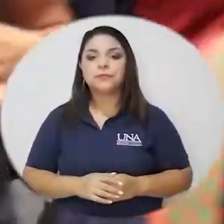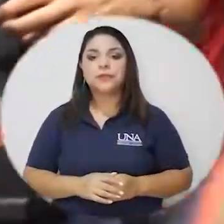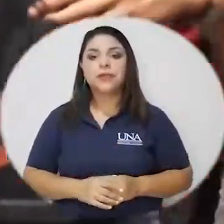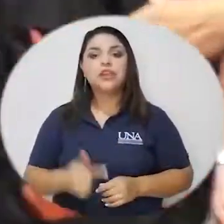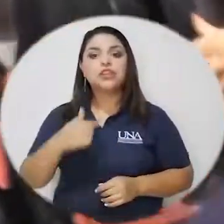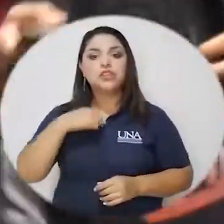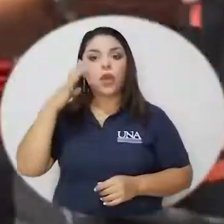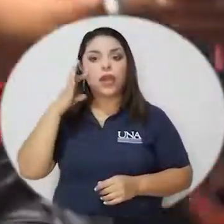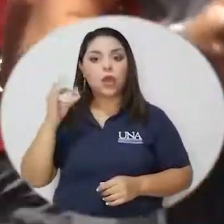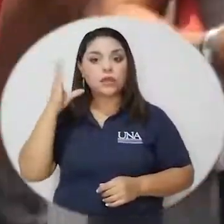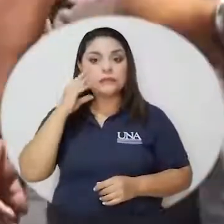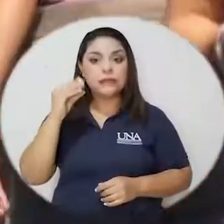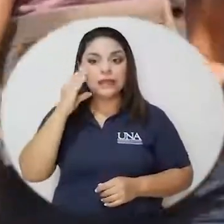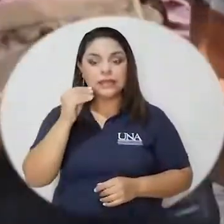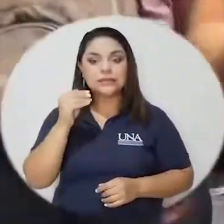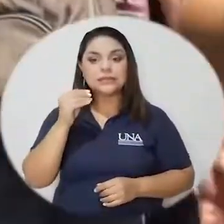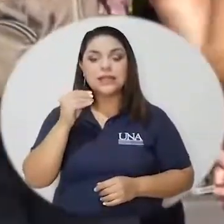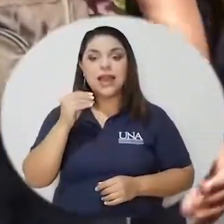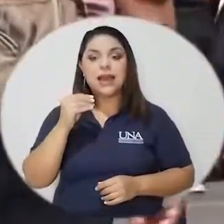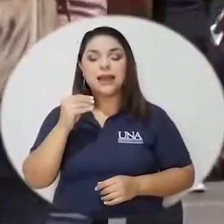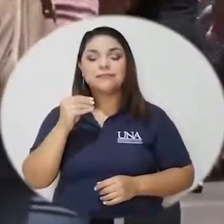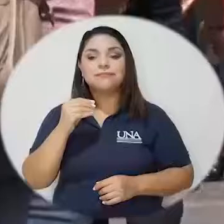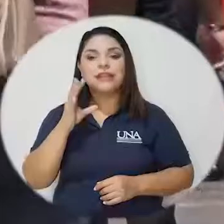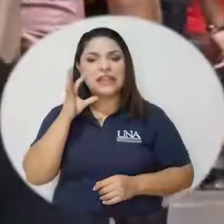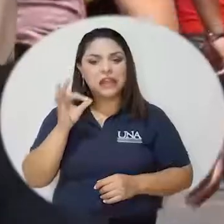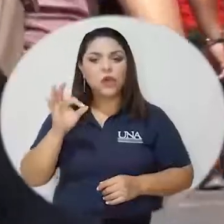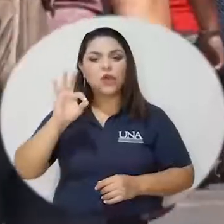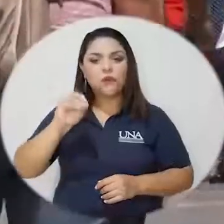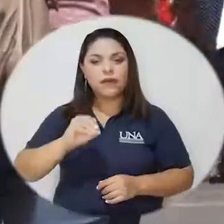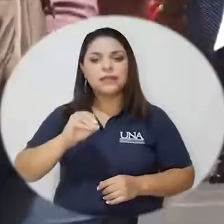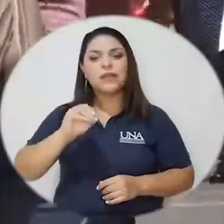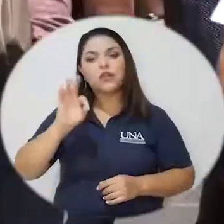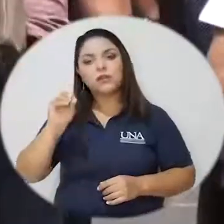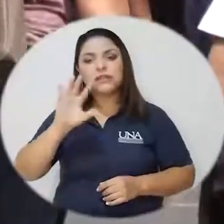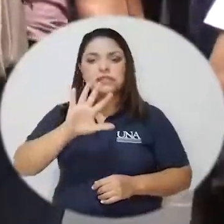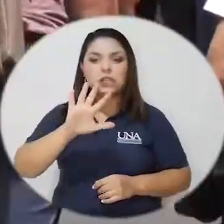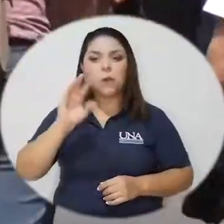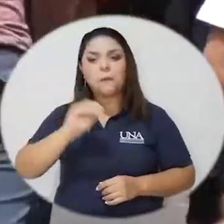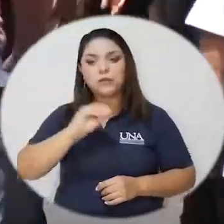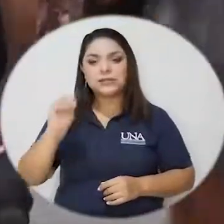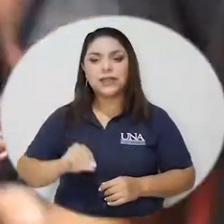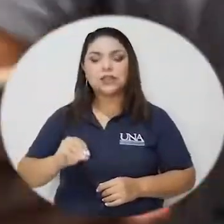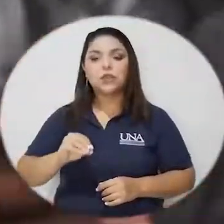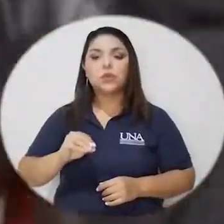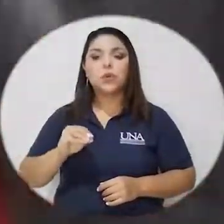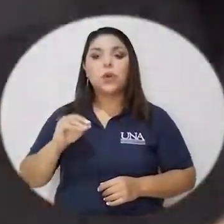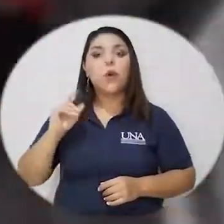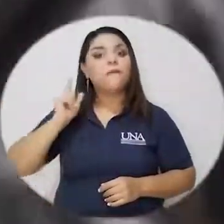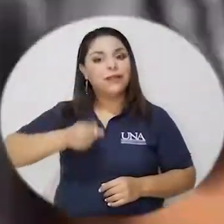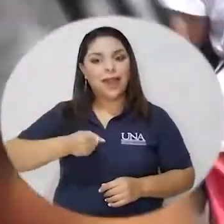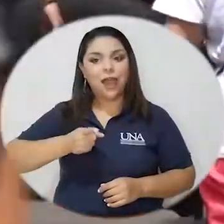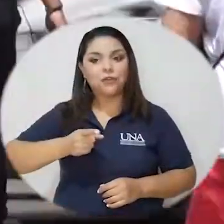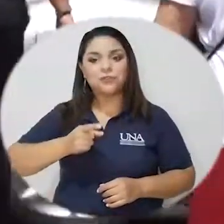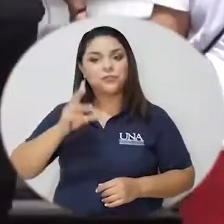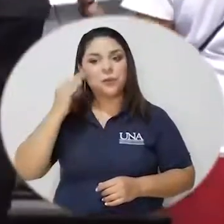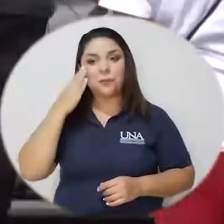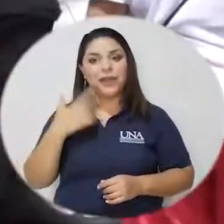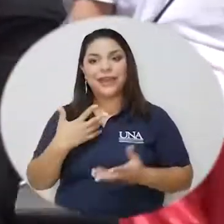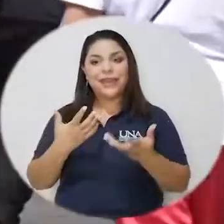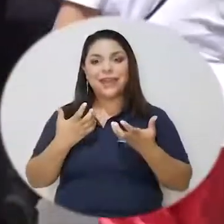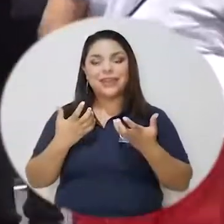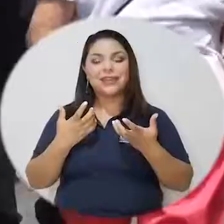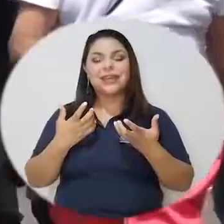la experiencia, por lo que hemos visto en los estudios empíricos, por lo menos el 95% no obligados, no porque